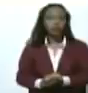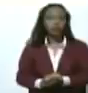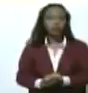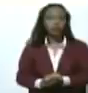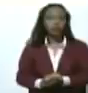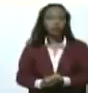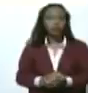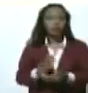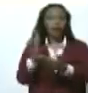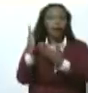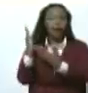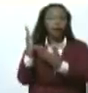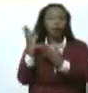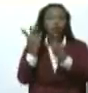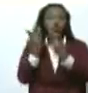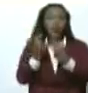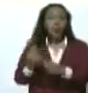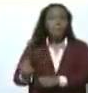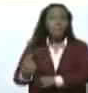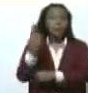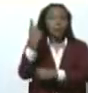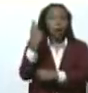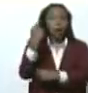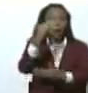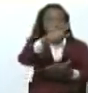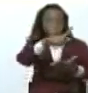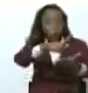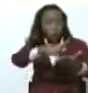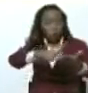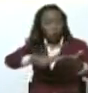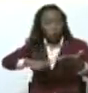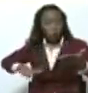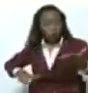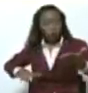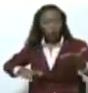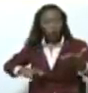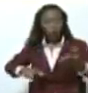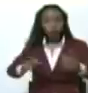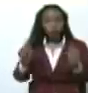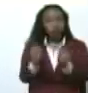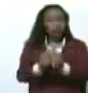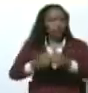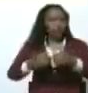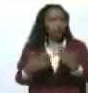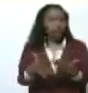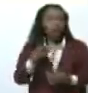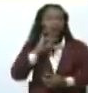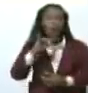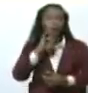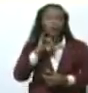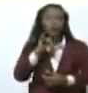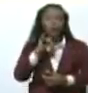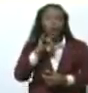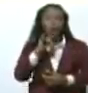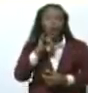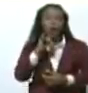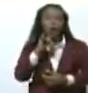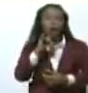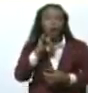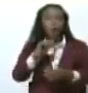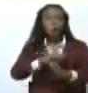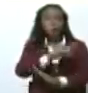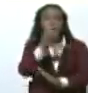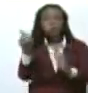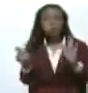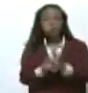Son estos los datos de este primer boletín con la información y los datos,